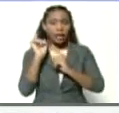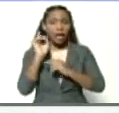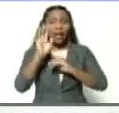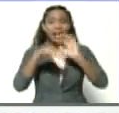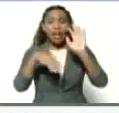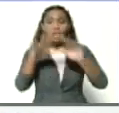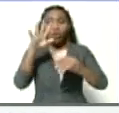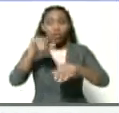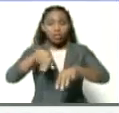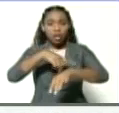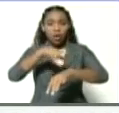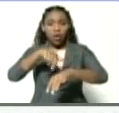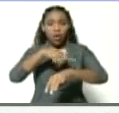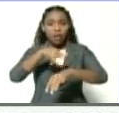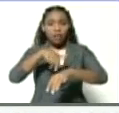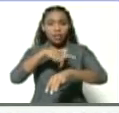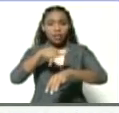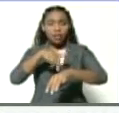14 horas